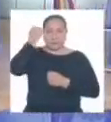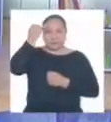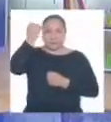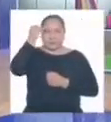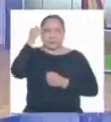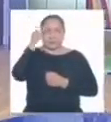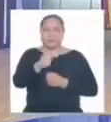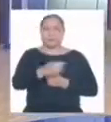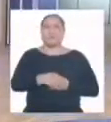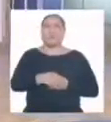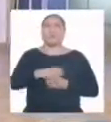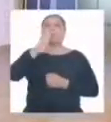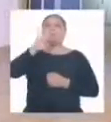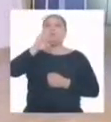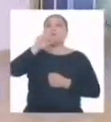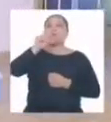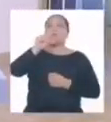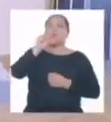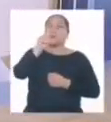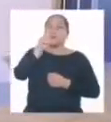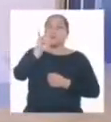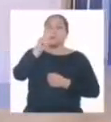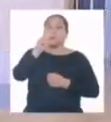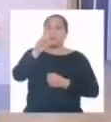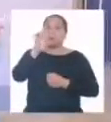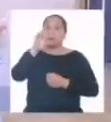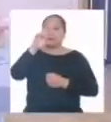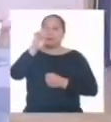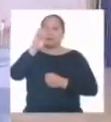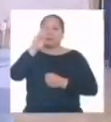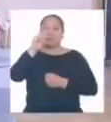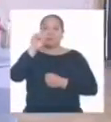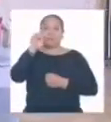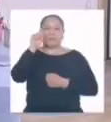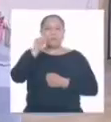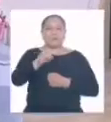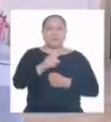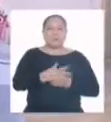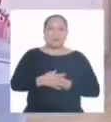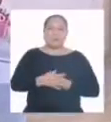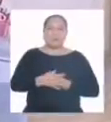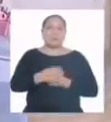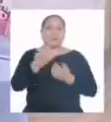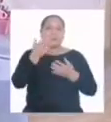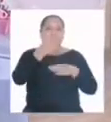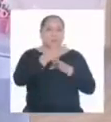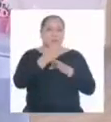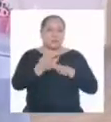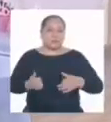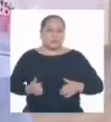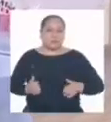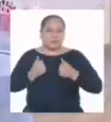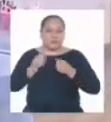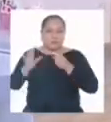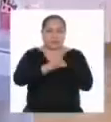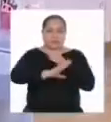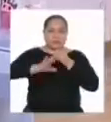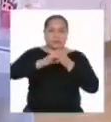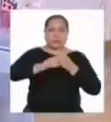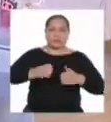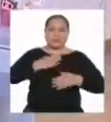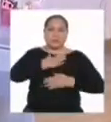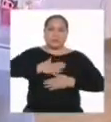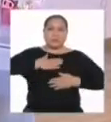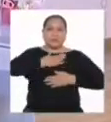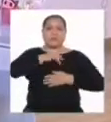Conciencia de los problemas de la biodiversidad. La biodiversidad es el tejido vivo de nuestro planeta. Es la base del bienestar